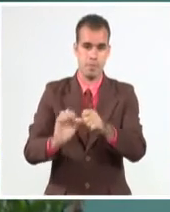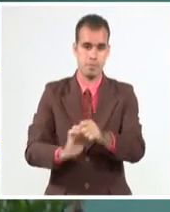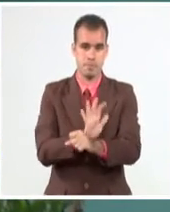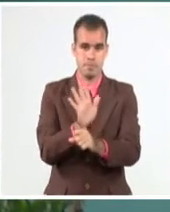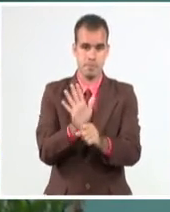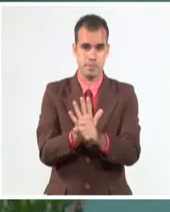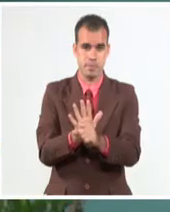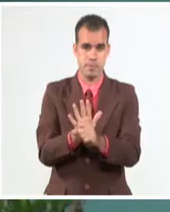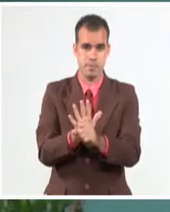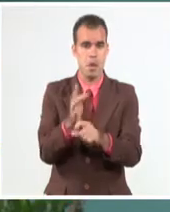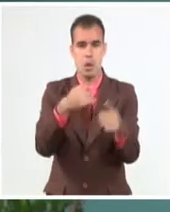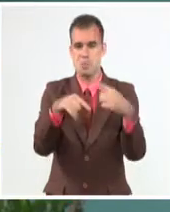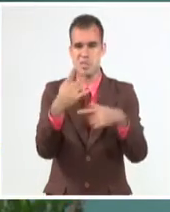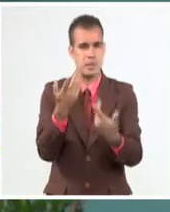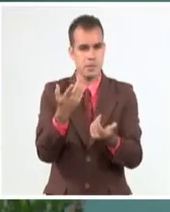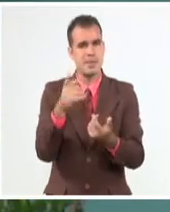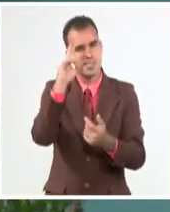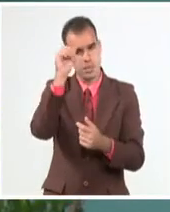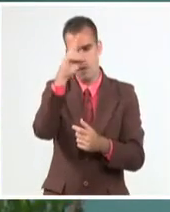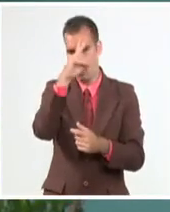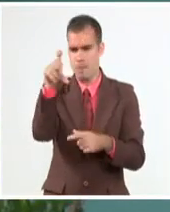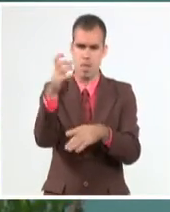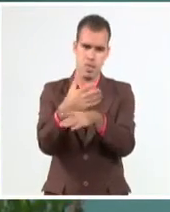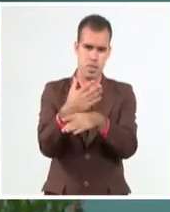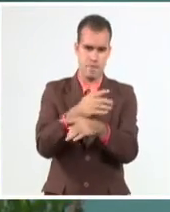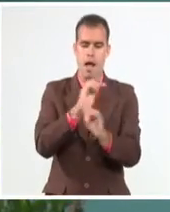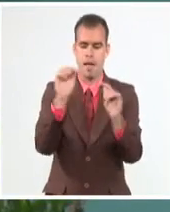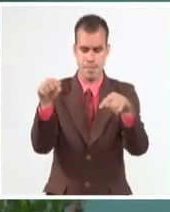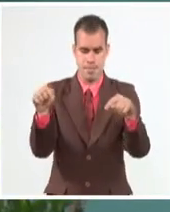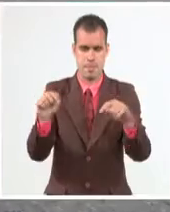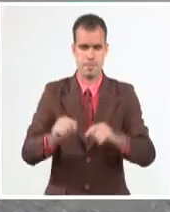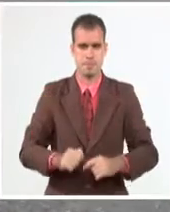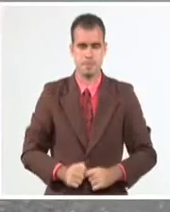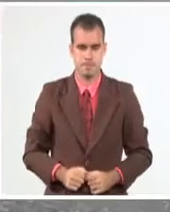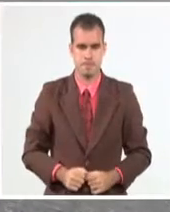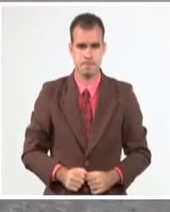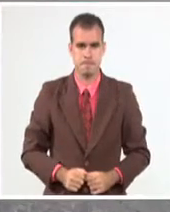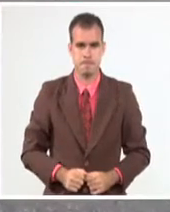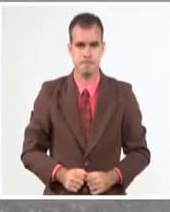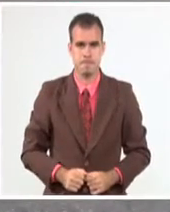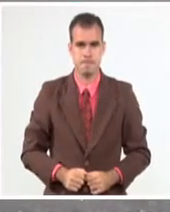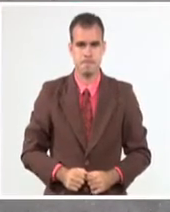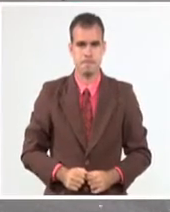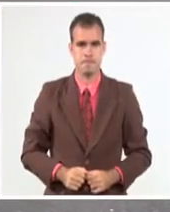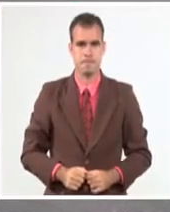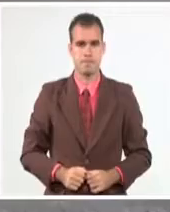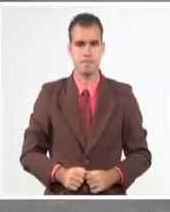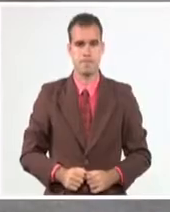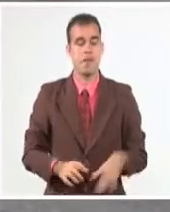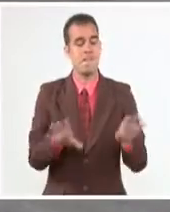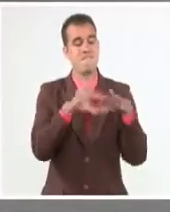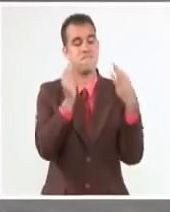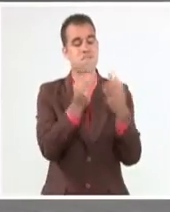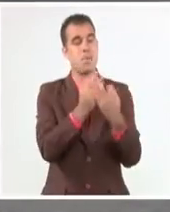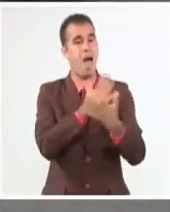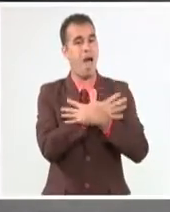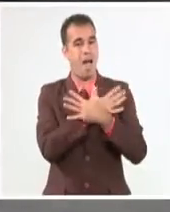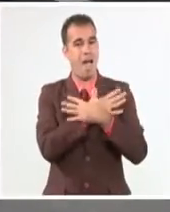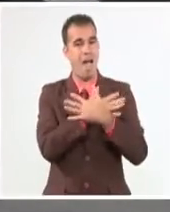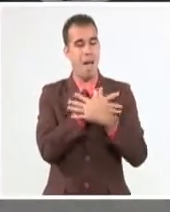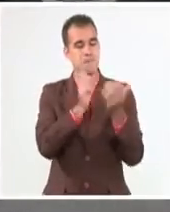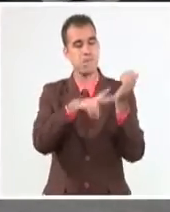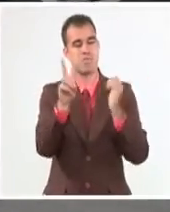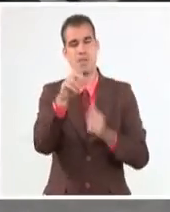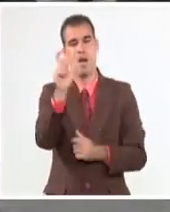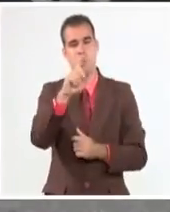en los centros de aislamiento nuestro que tenemos acá en el territorio no abra sus familiares esta vez en camagüey santiago de cuba